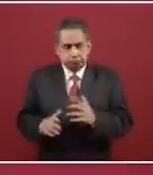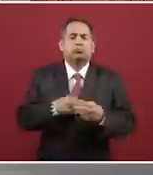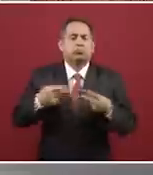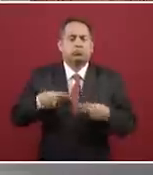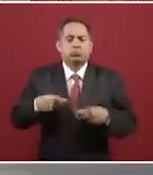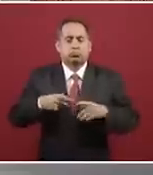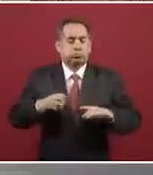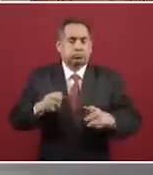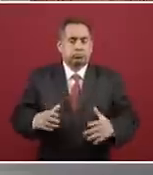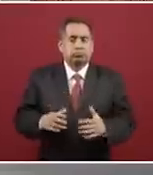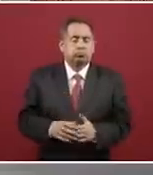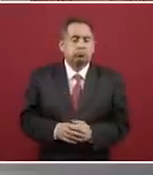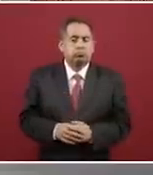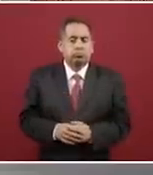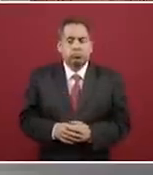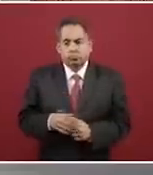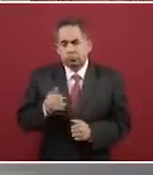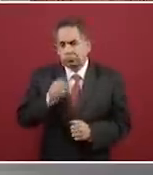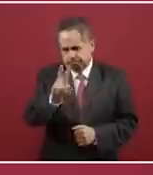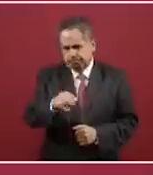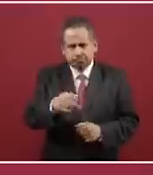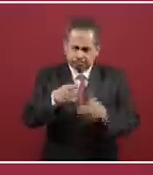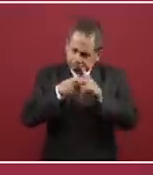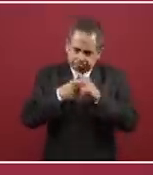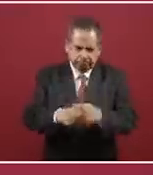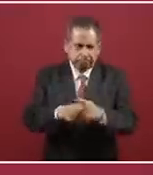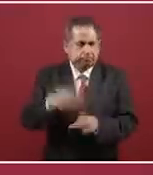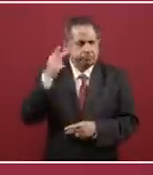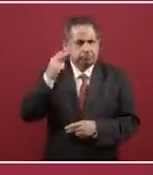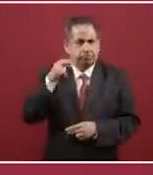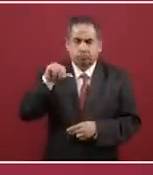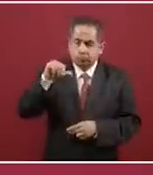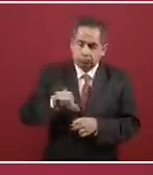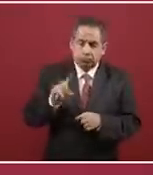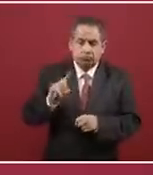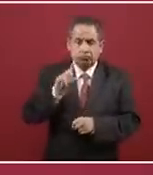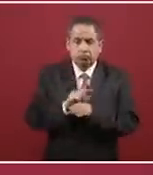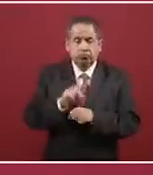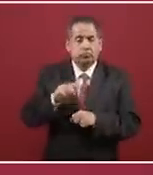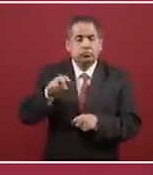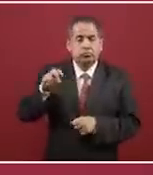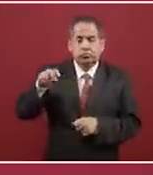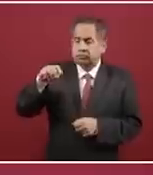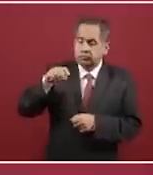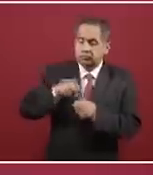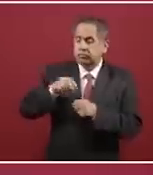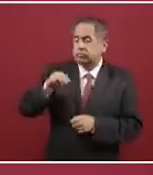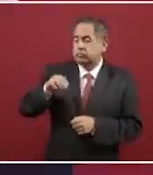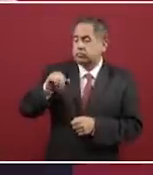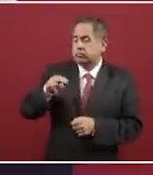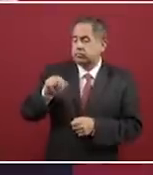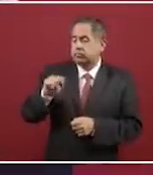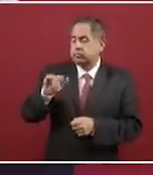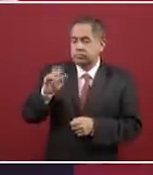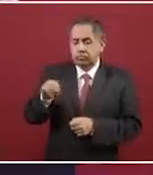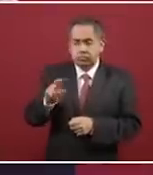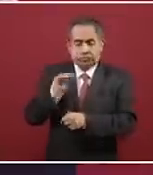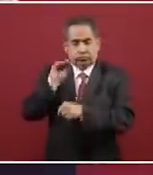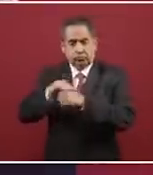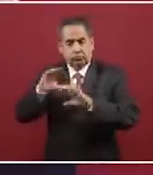veracruz iniciamos en veracruz el día de hoy en minatitlán con la guardia